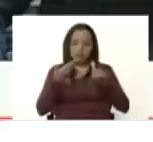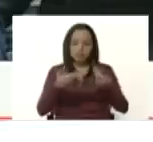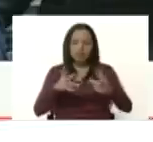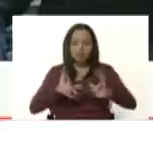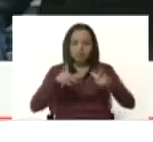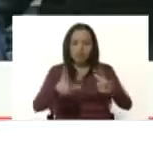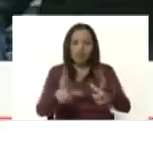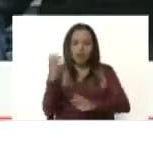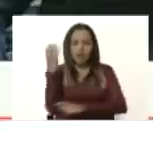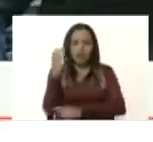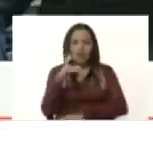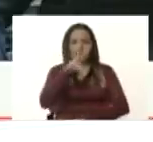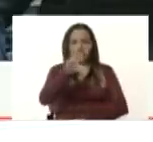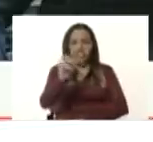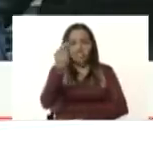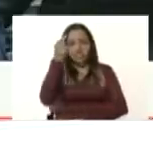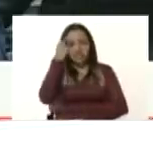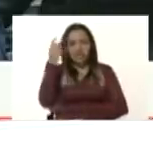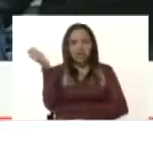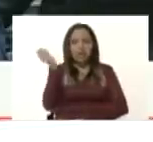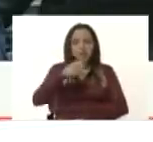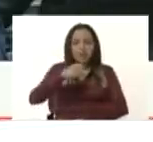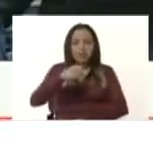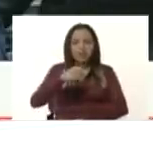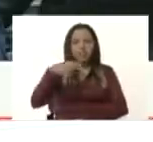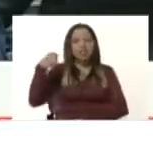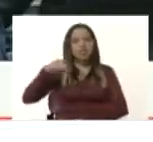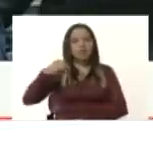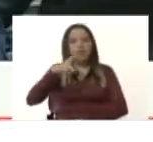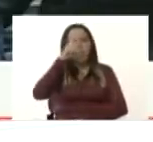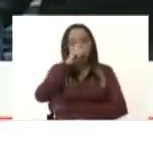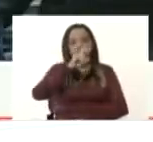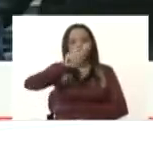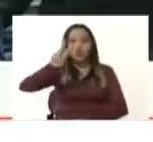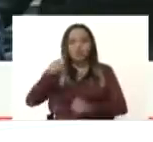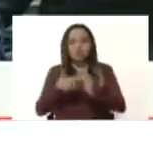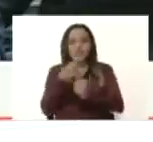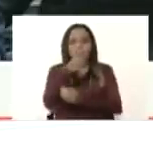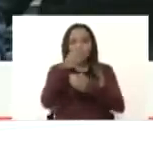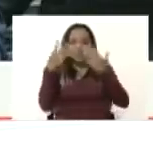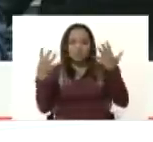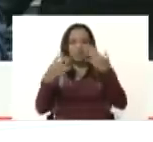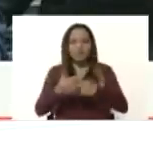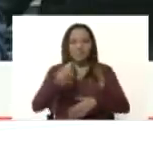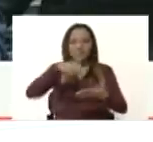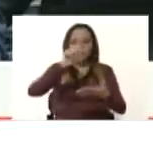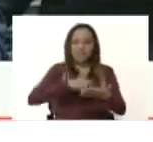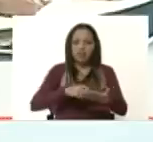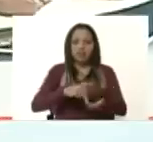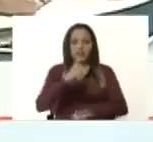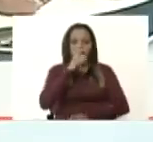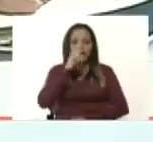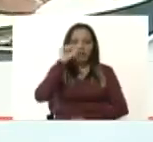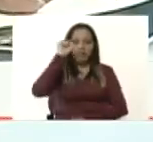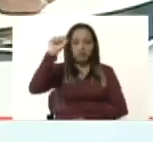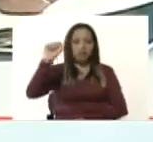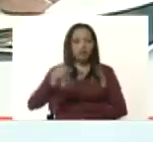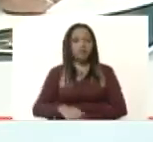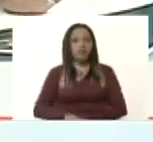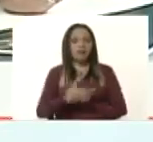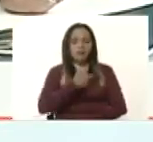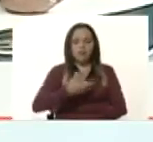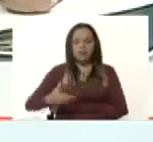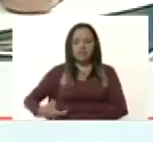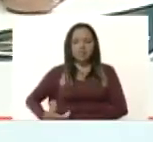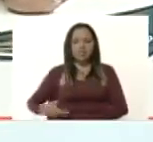Caracas a los 20 días del mes de noviembre del año 2019, firma Nicolás Maduro Moros,